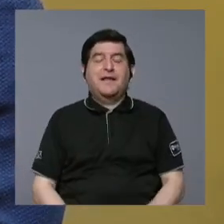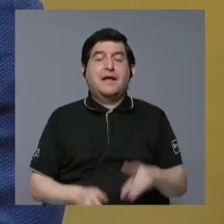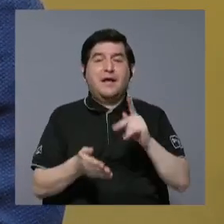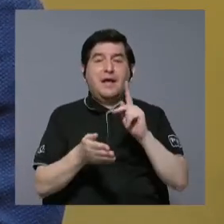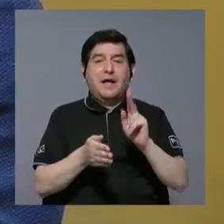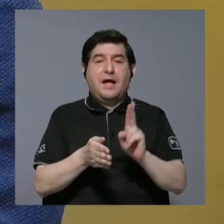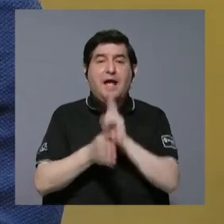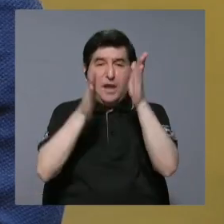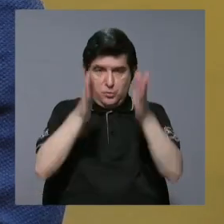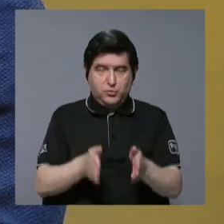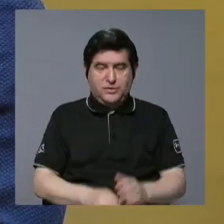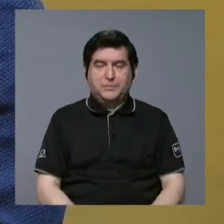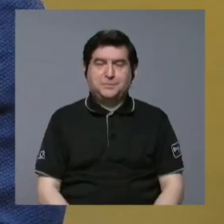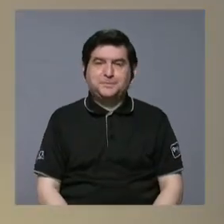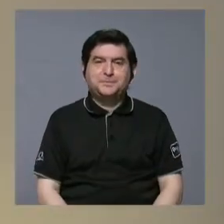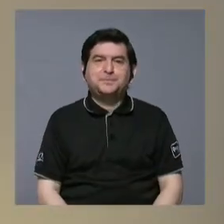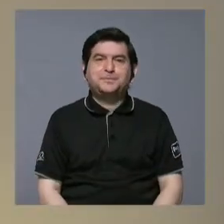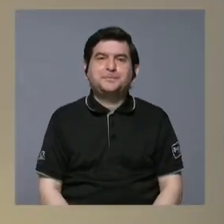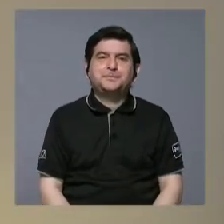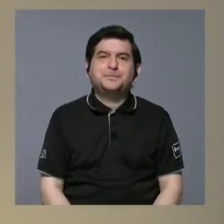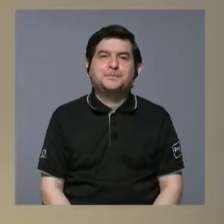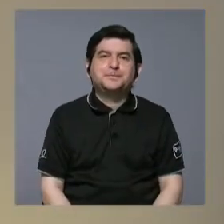cliente. Y,